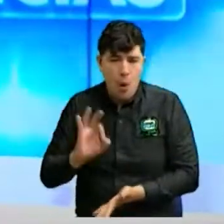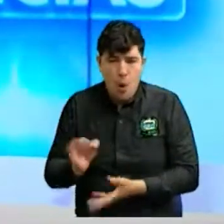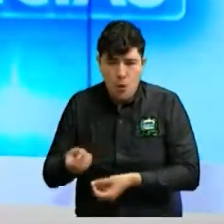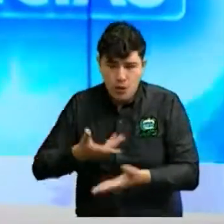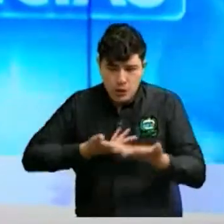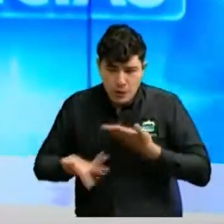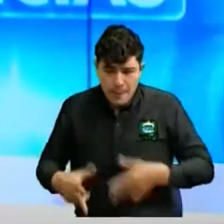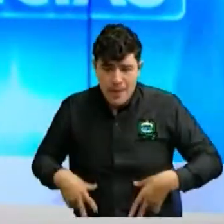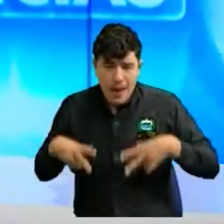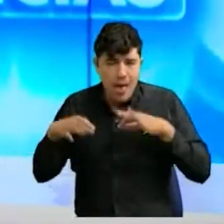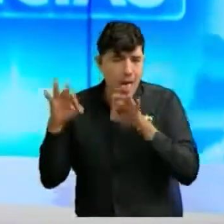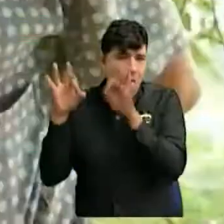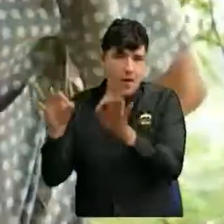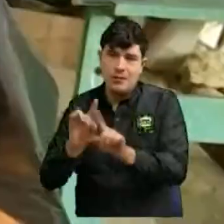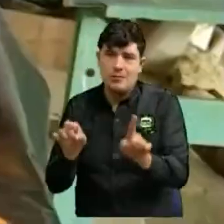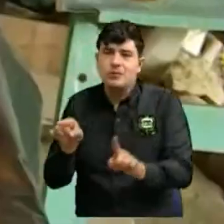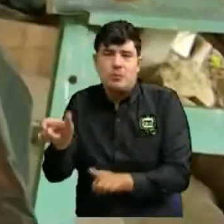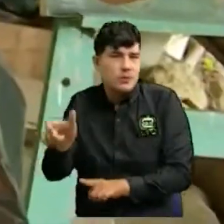dibujos sobre tela.